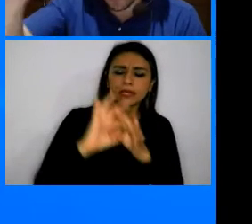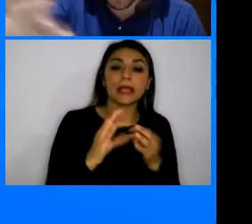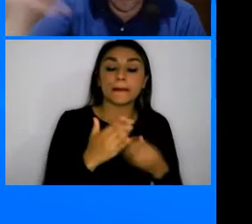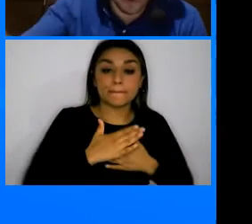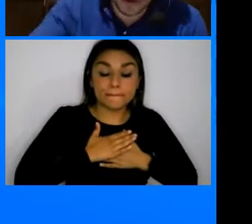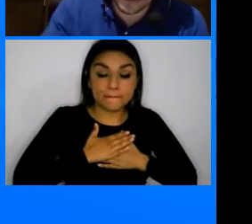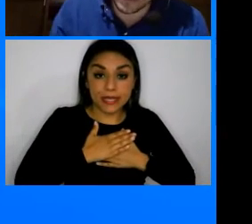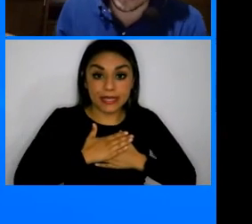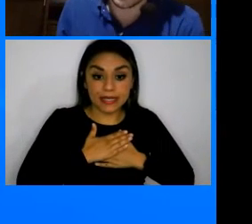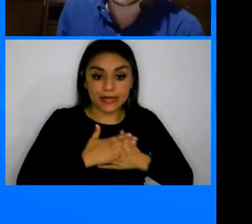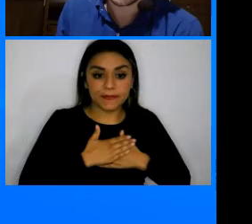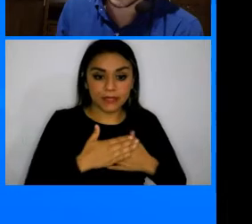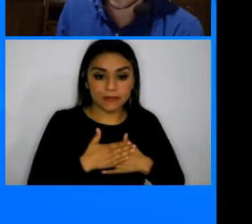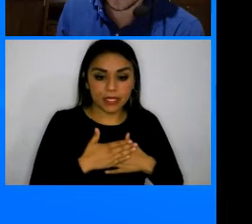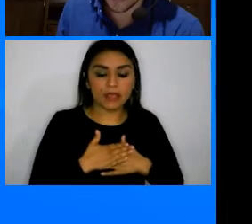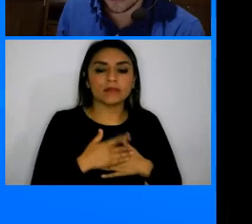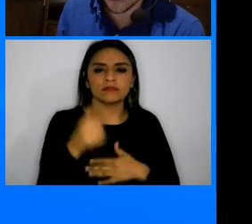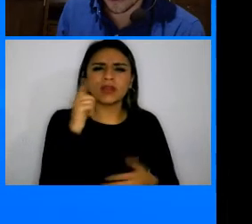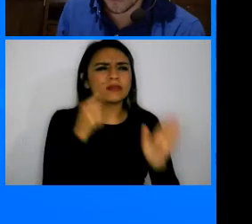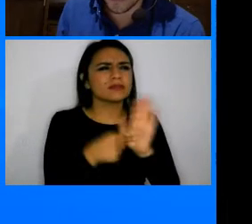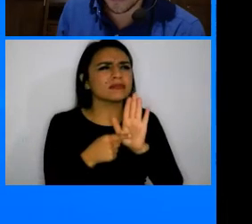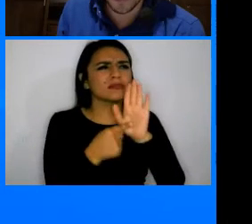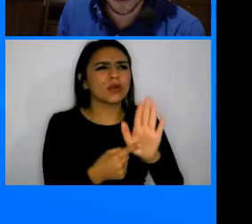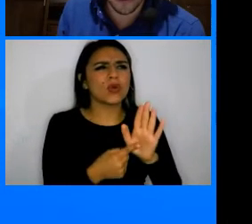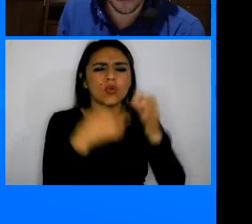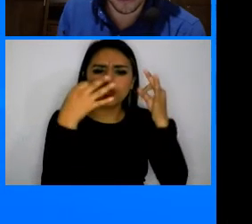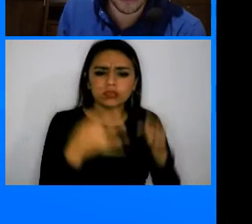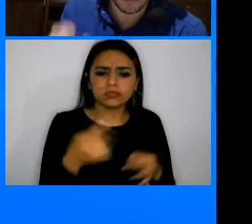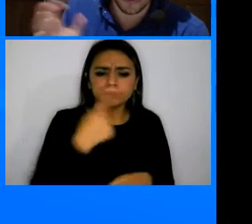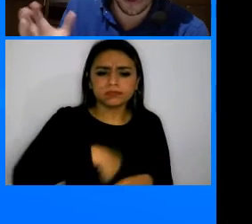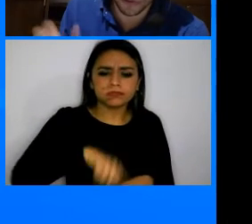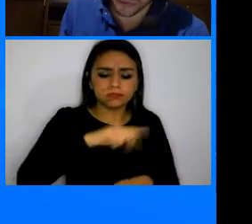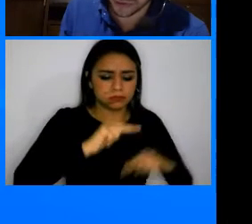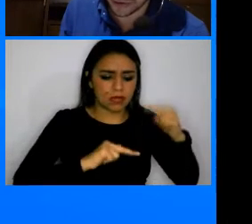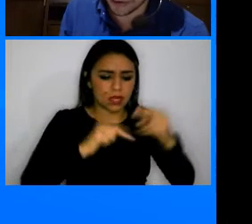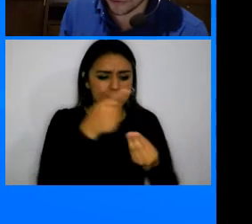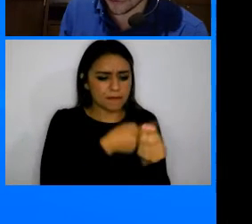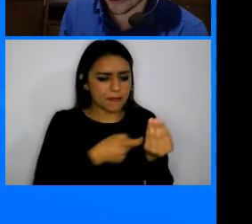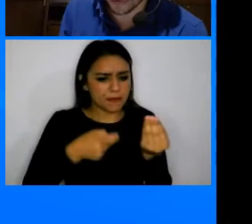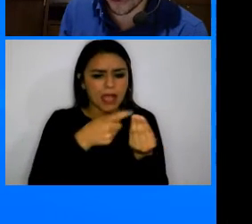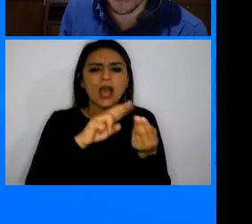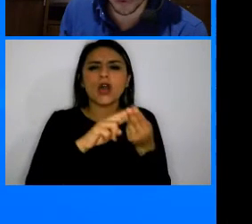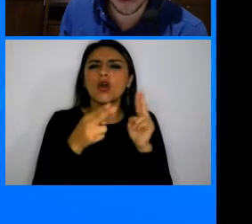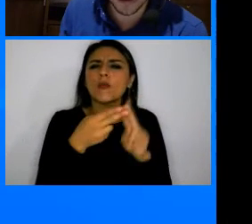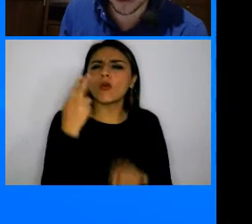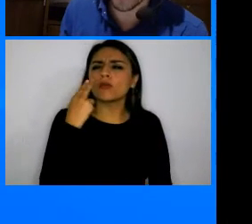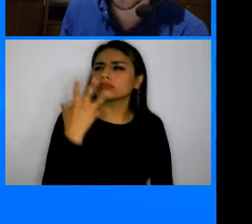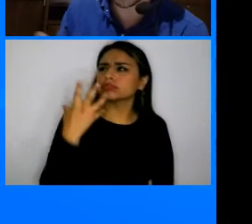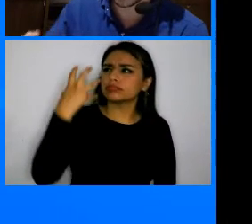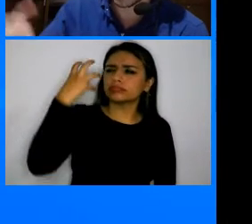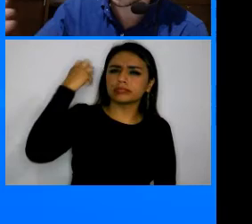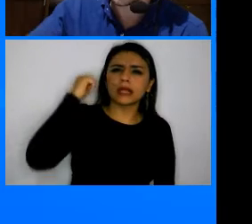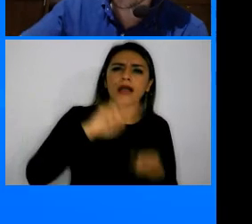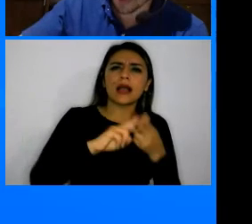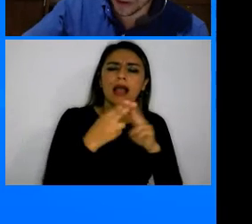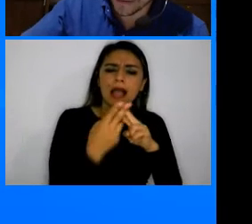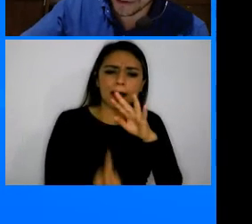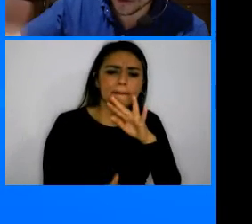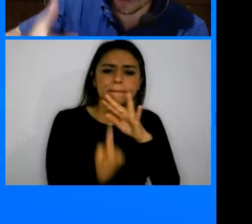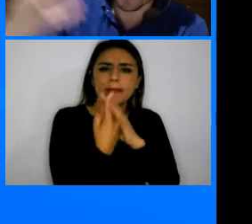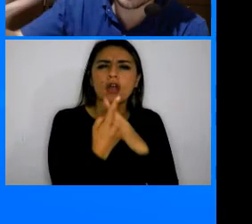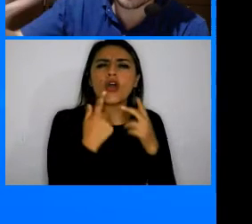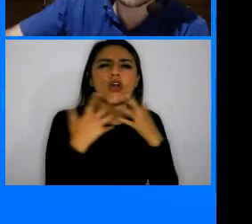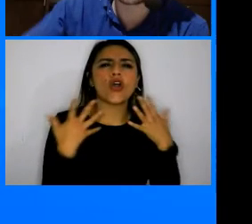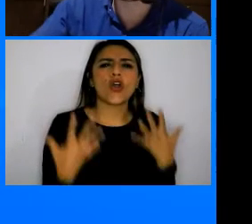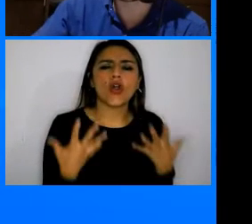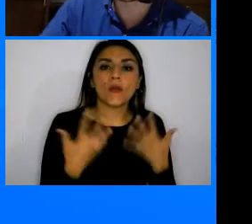eso constituye de entrada, pues que estas piezas son tesoros y son tesoros importantísimos porque, como les digo,